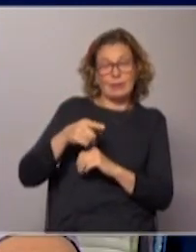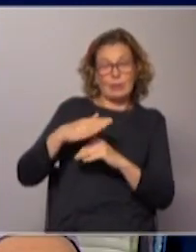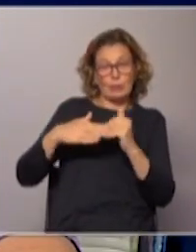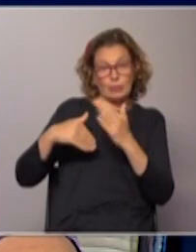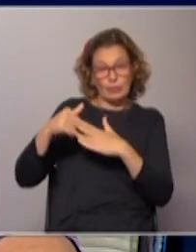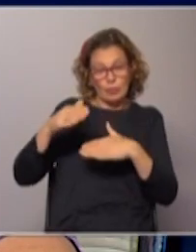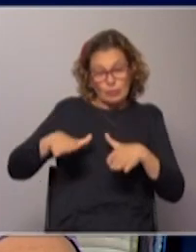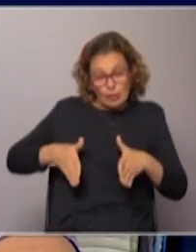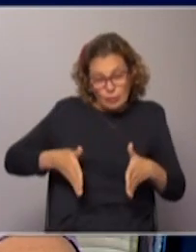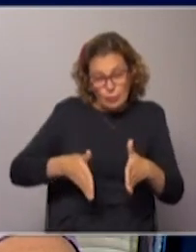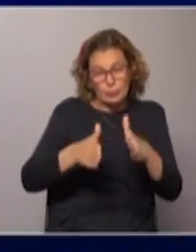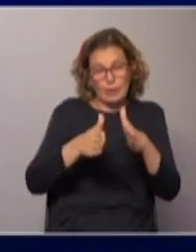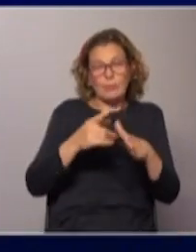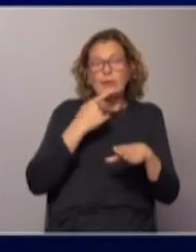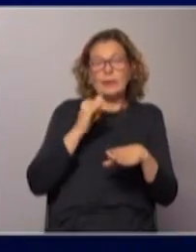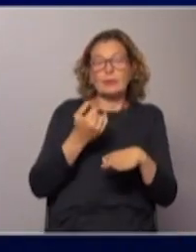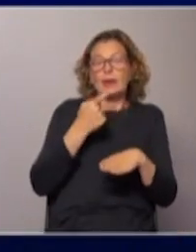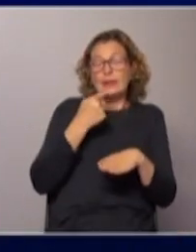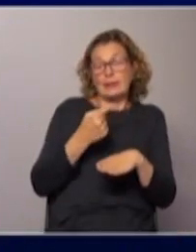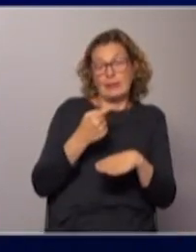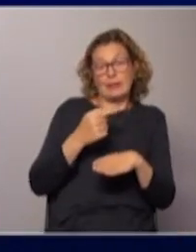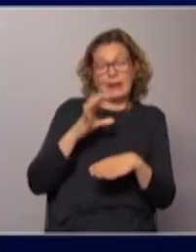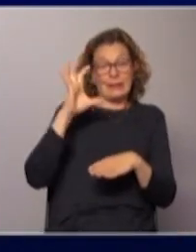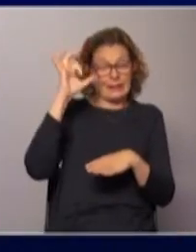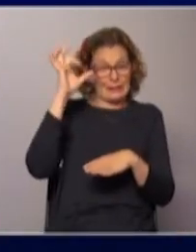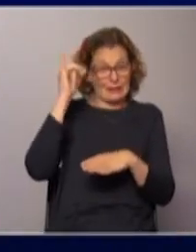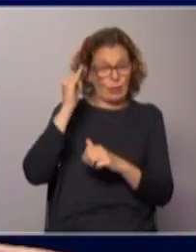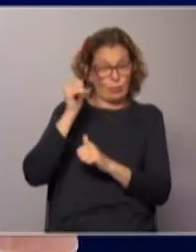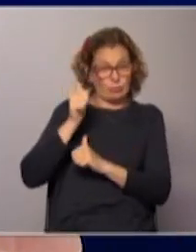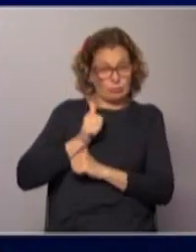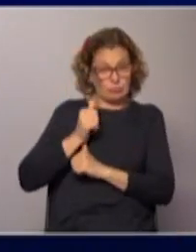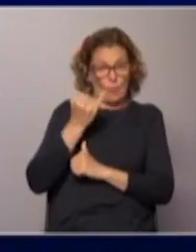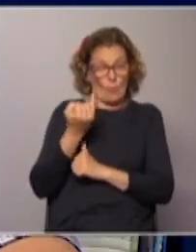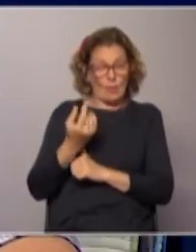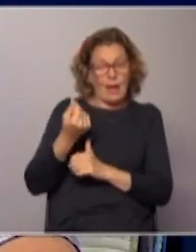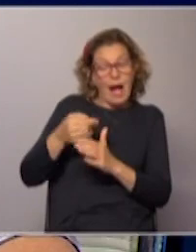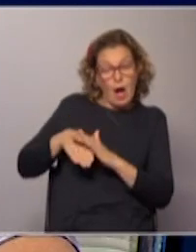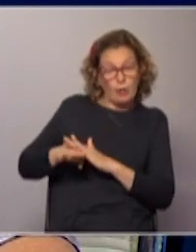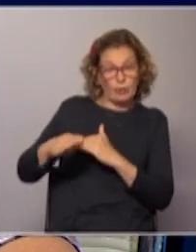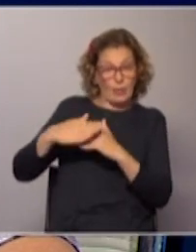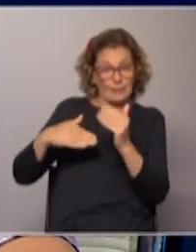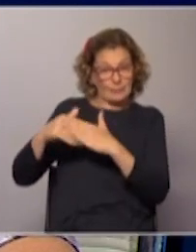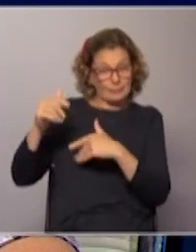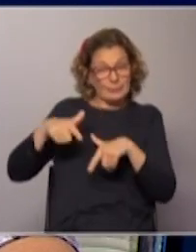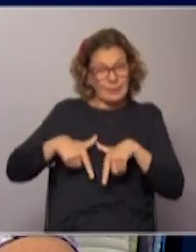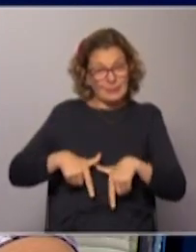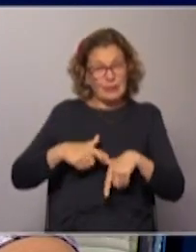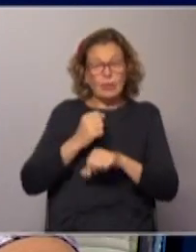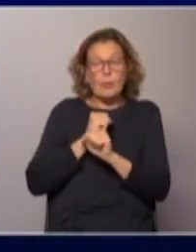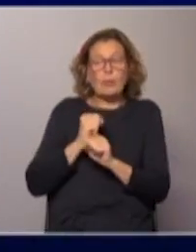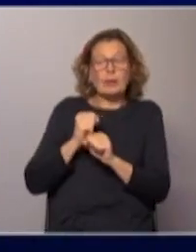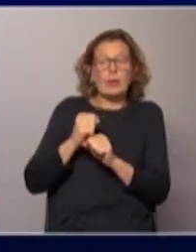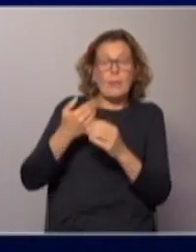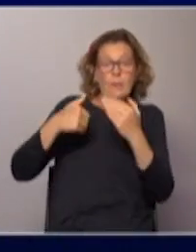construcción de rutas lo que originaría según dice el senador guido marini ríos ahorro en el ministerio de transporte y obras públicas que permitiría